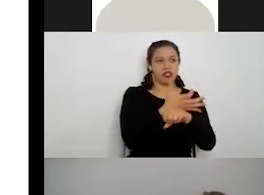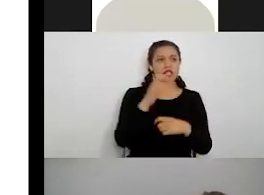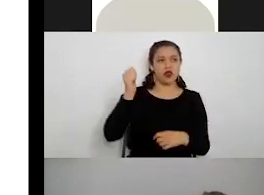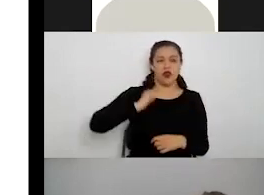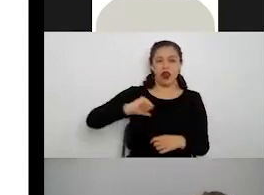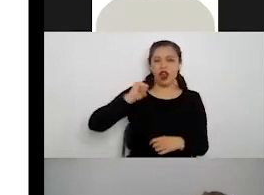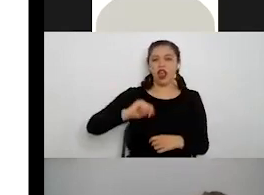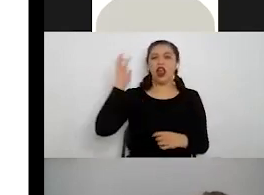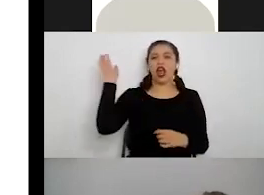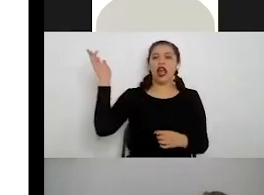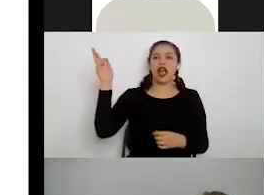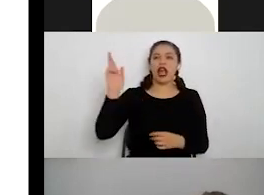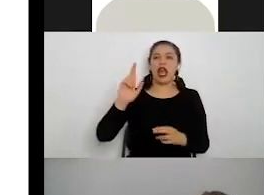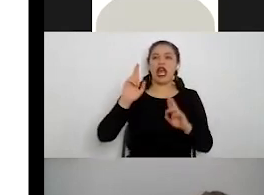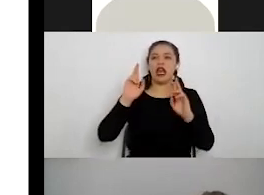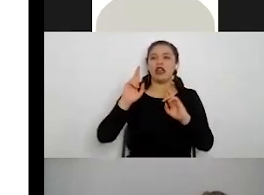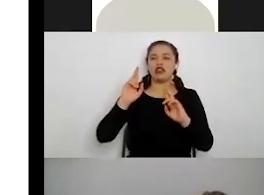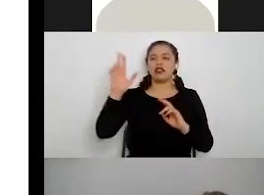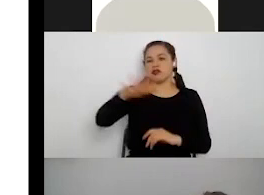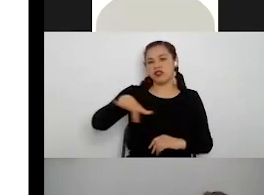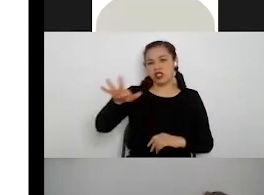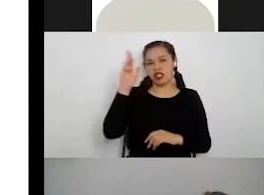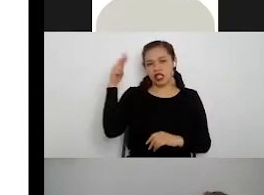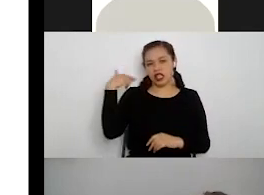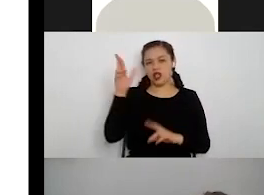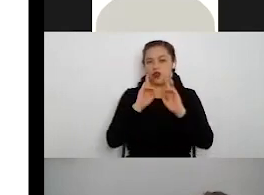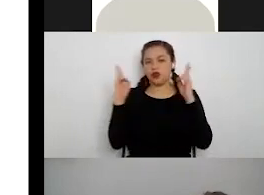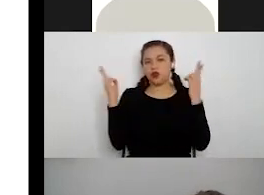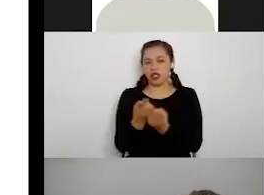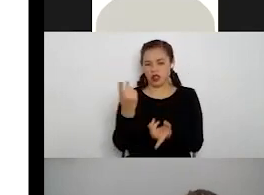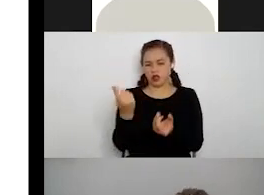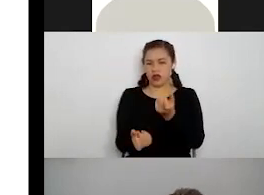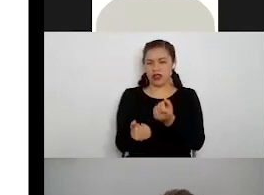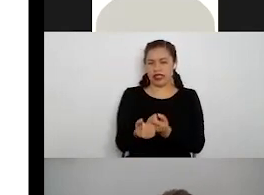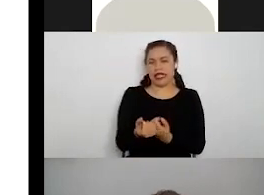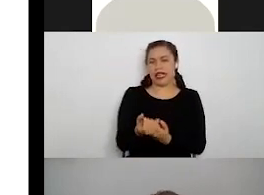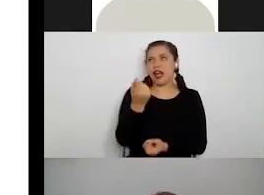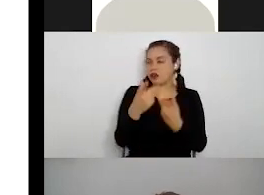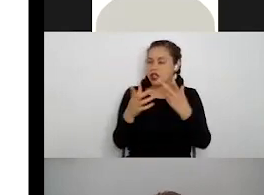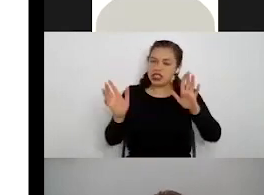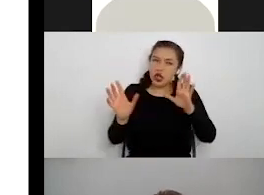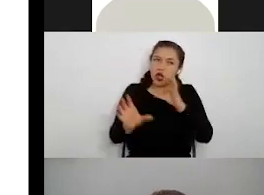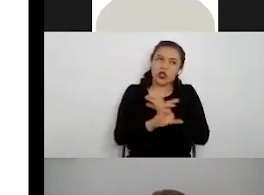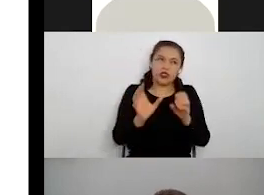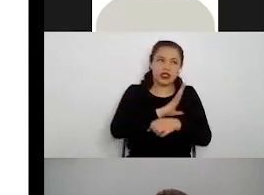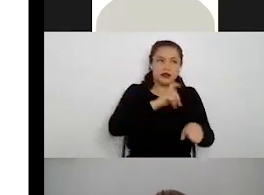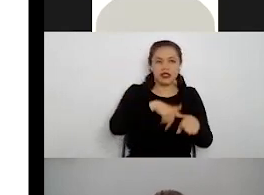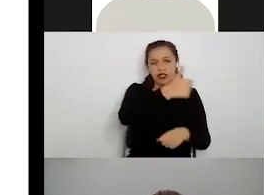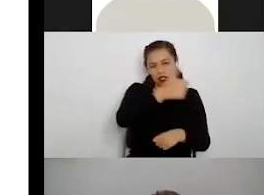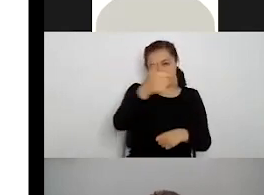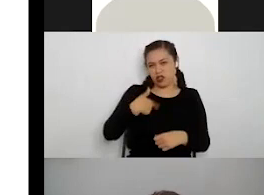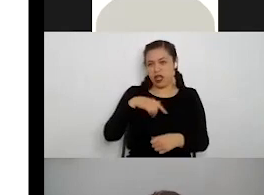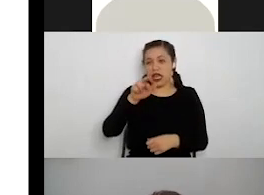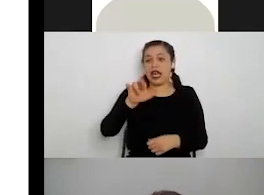Reino Unido. Hay ciertas particularidades en cada país, aclaro. Tomo el caso del Reino Unido. El Reino